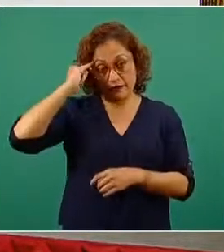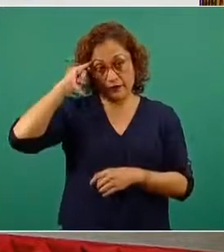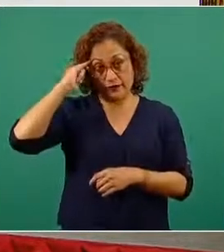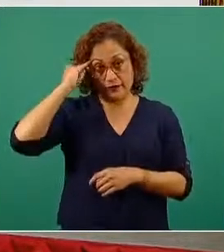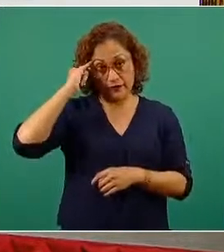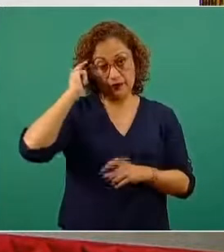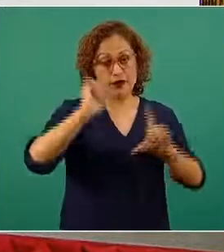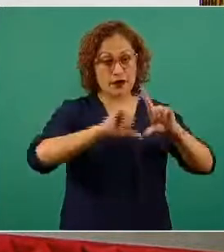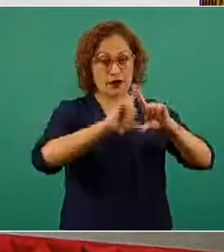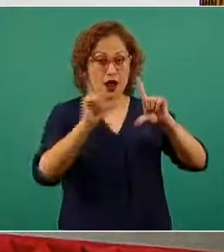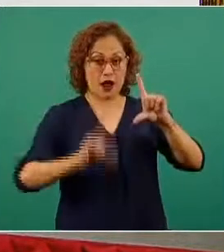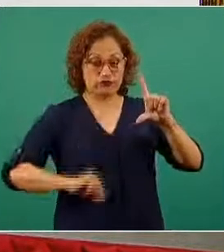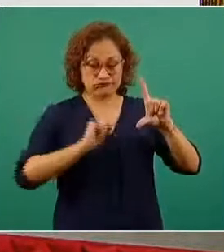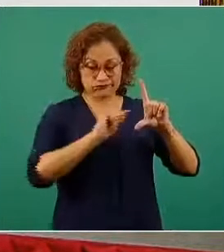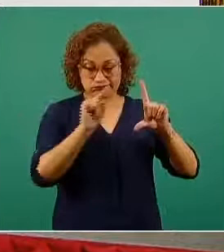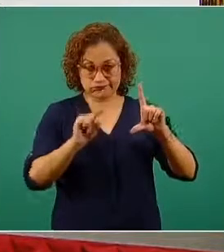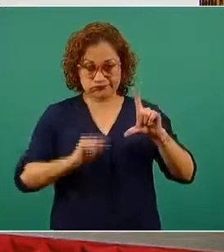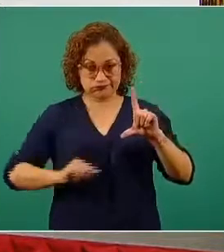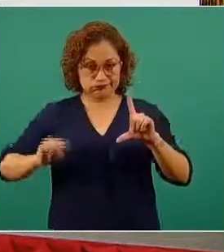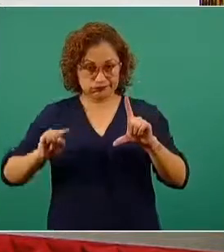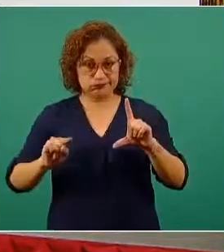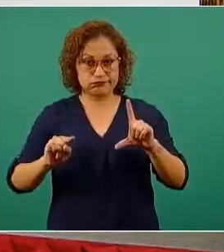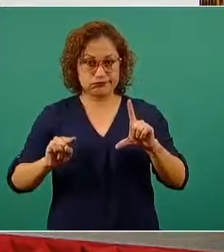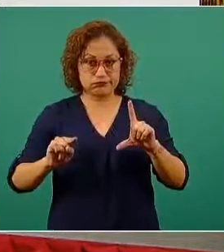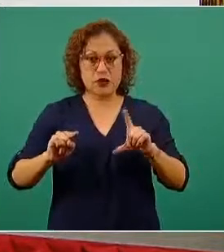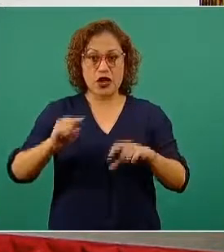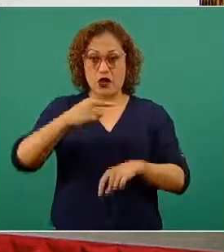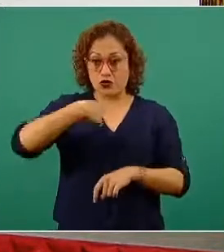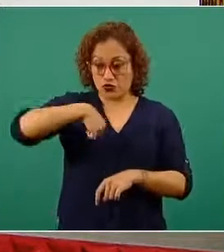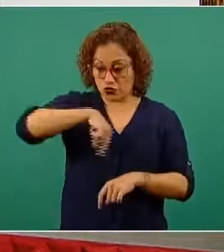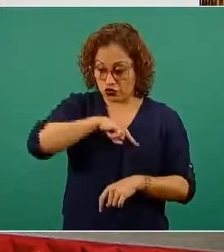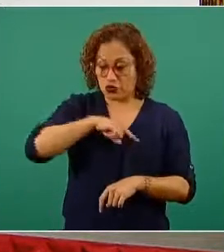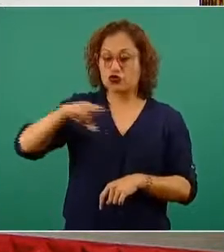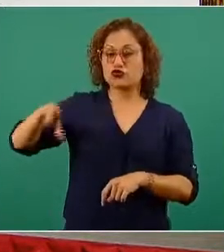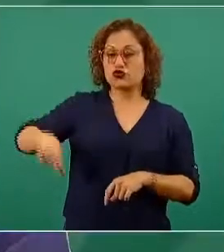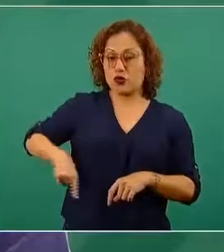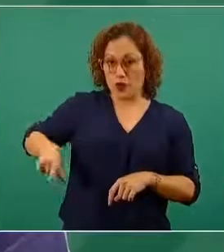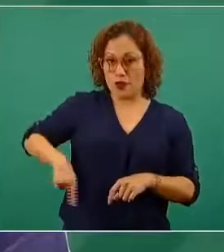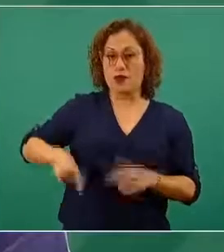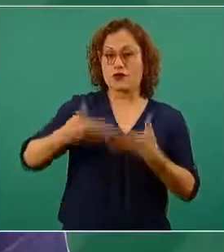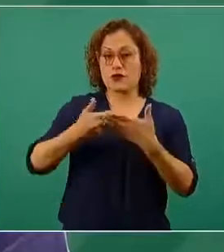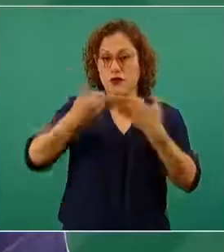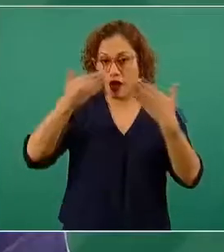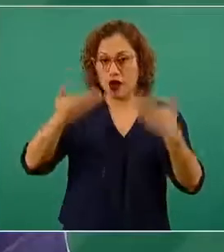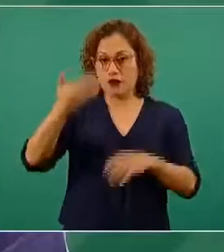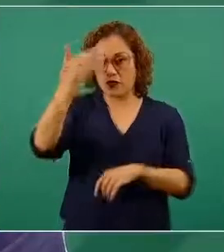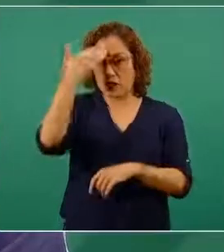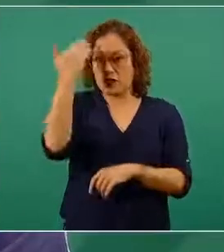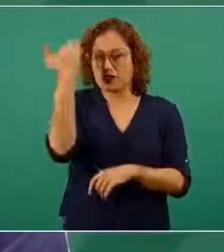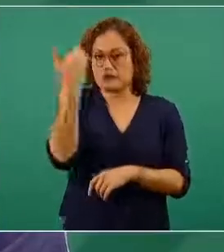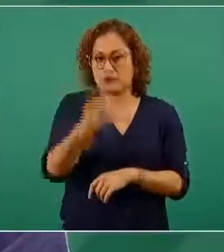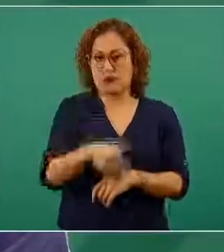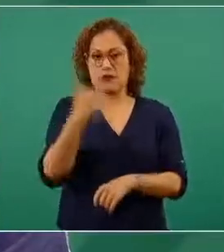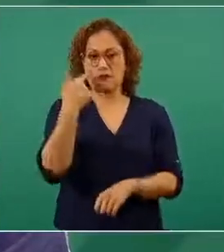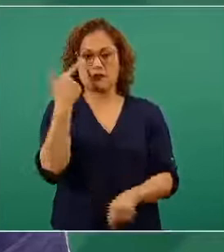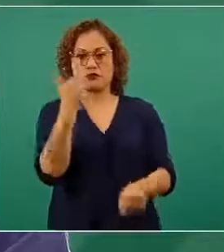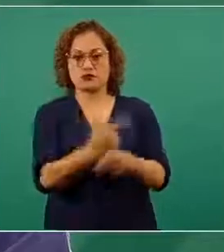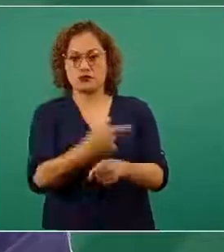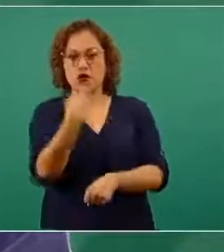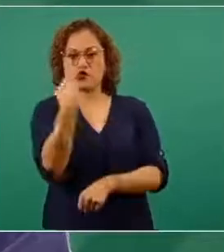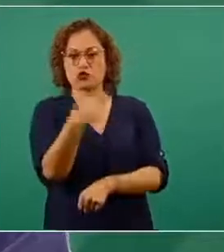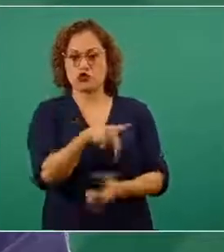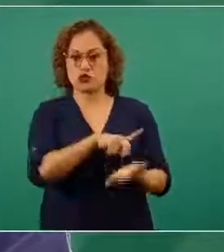pueblos originarios, en este gobierno estamos muy conscientes de su existencia y sobre todo de sus